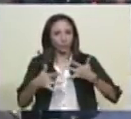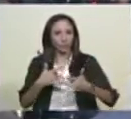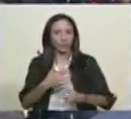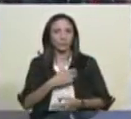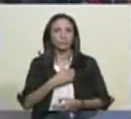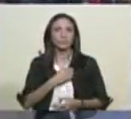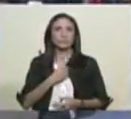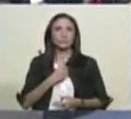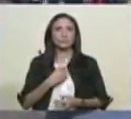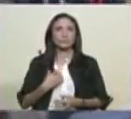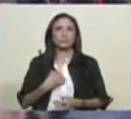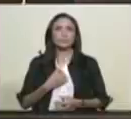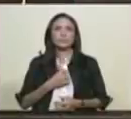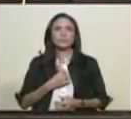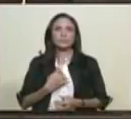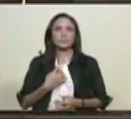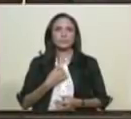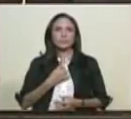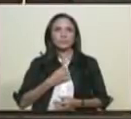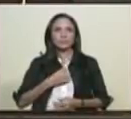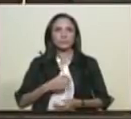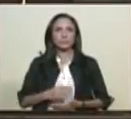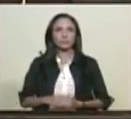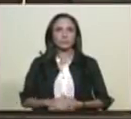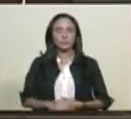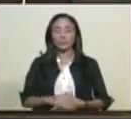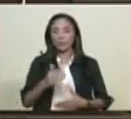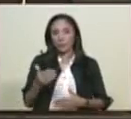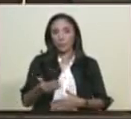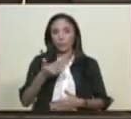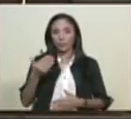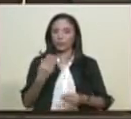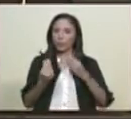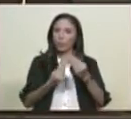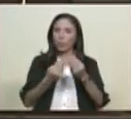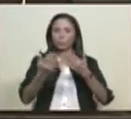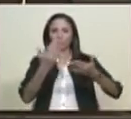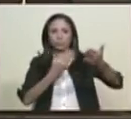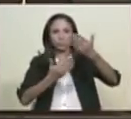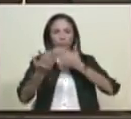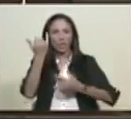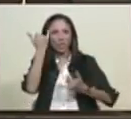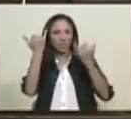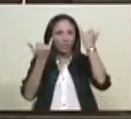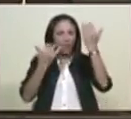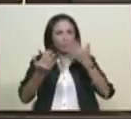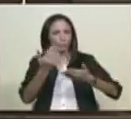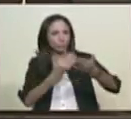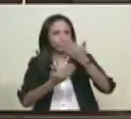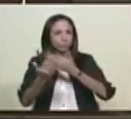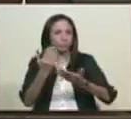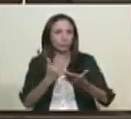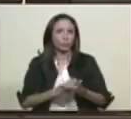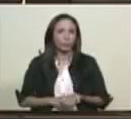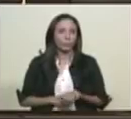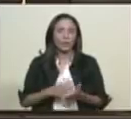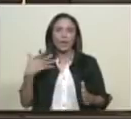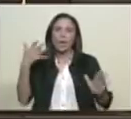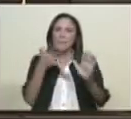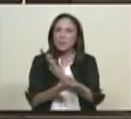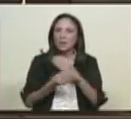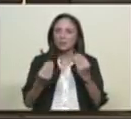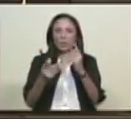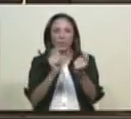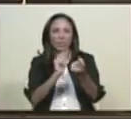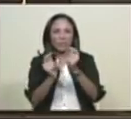Importante compartir la vida social, institucional, compartir los conceptos, los